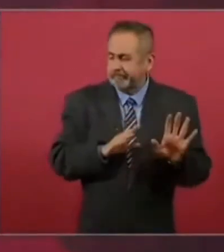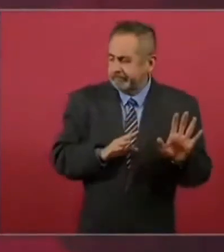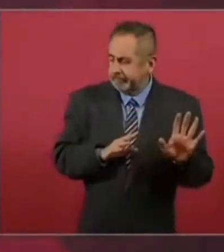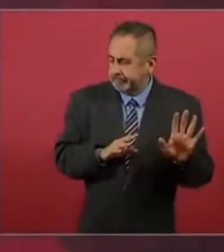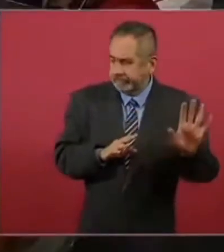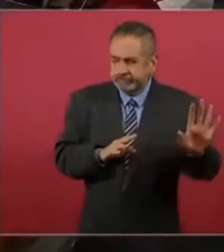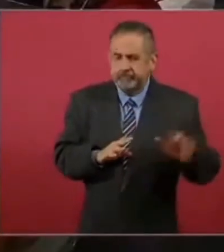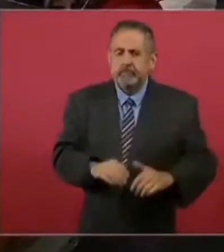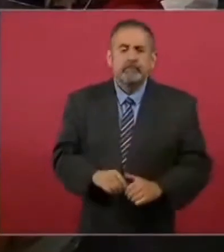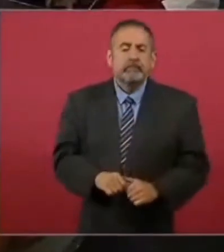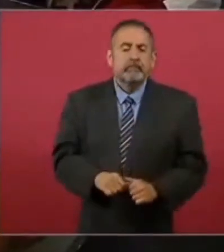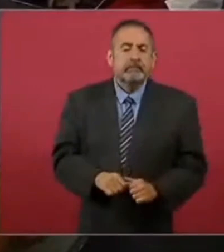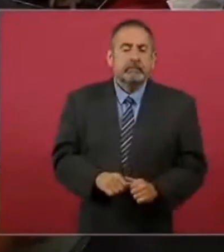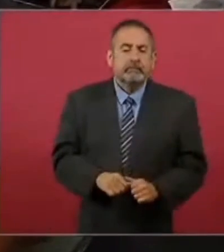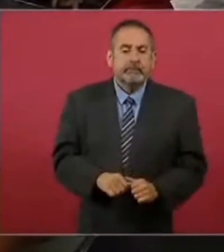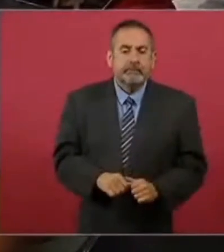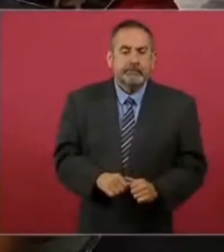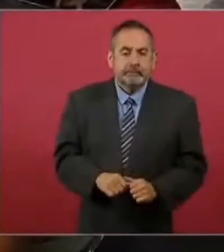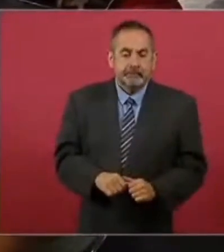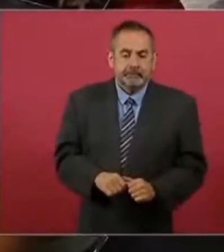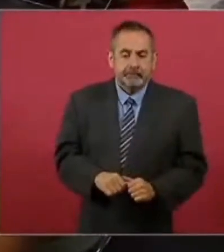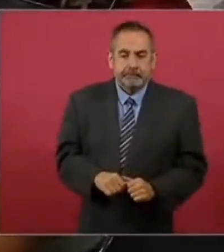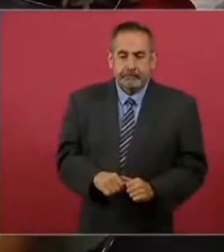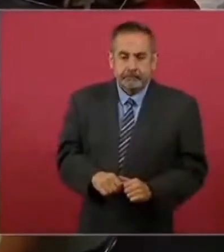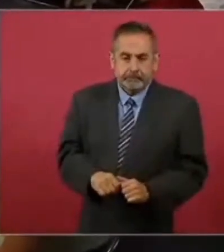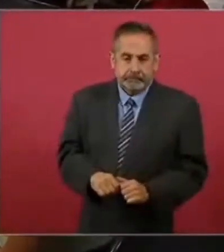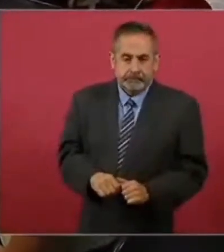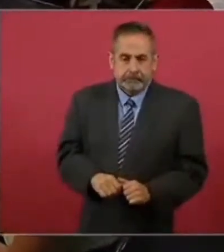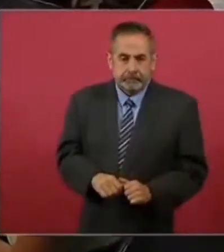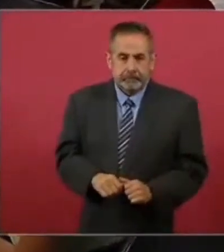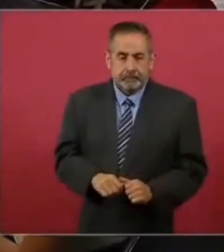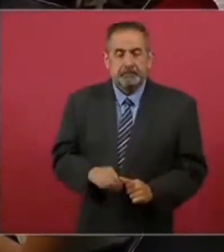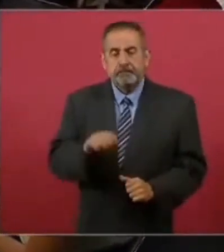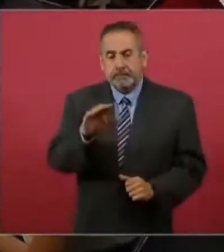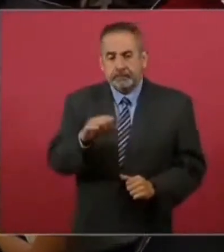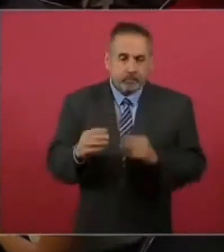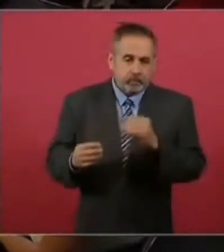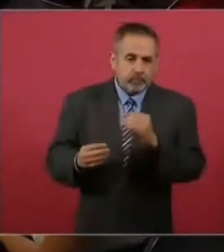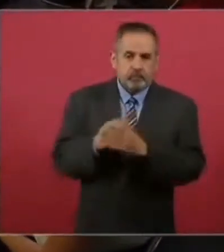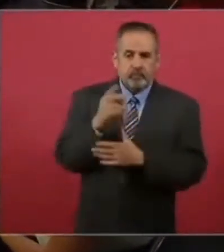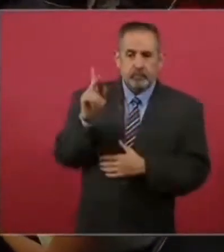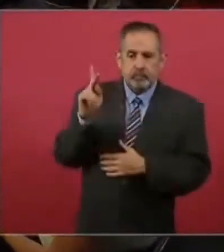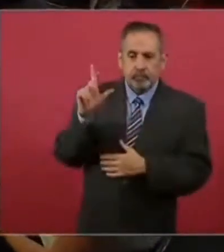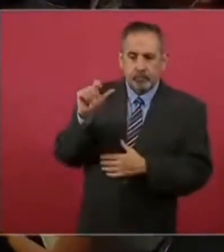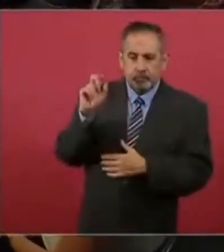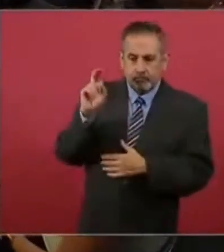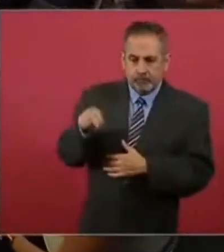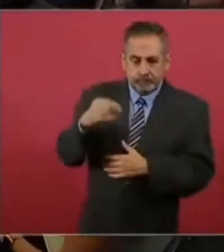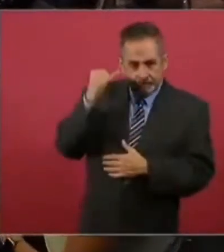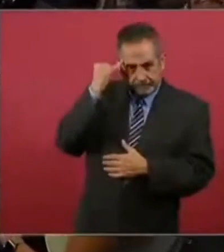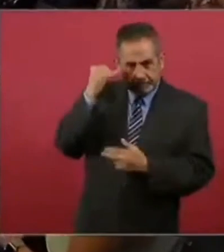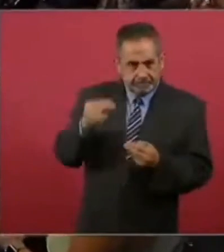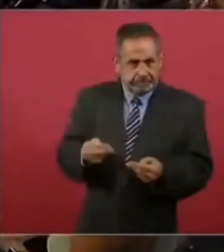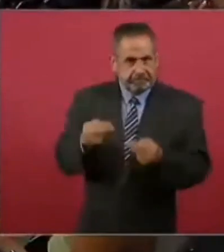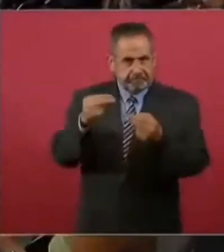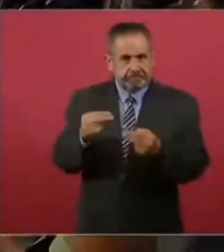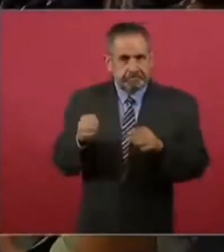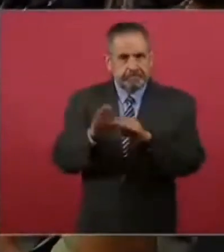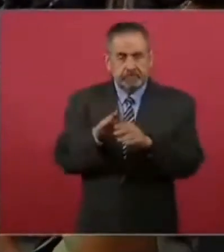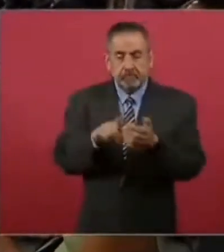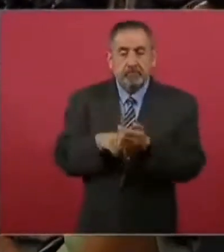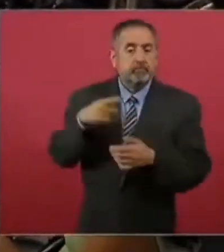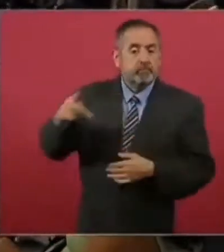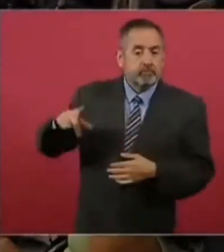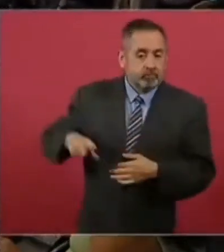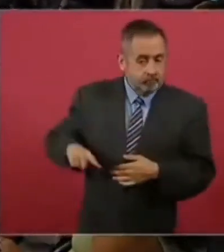Bueno, entonces, el nuevo plan de negocios, vamos a decir, negocio público, no